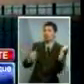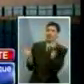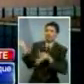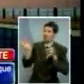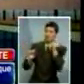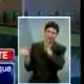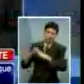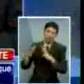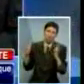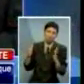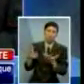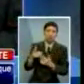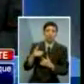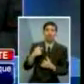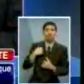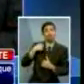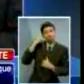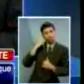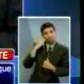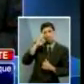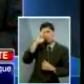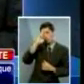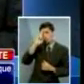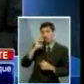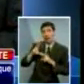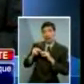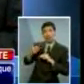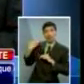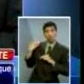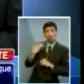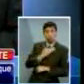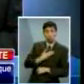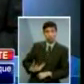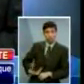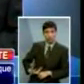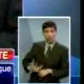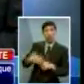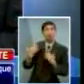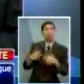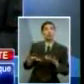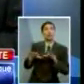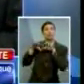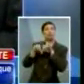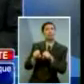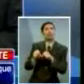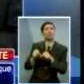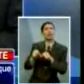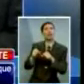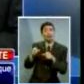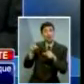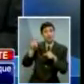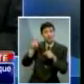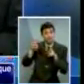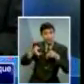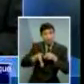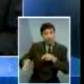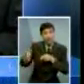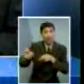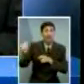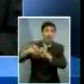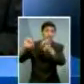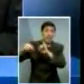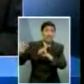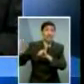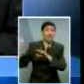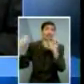sería extraño que el antiguo gobierno, insisto, haya tomado este camino para concesionar el